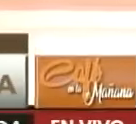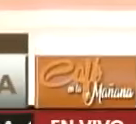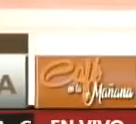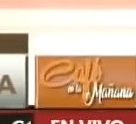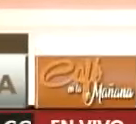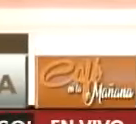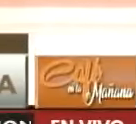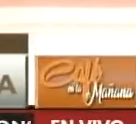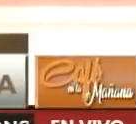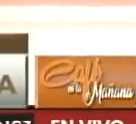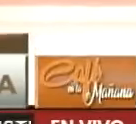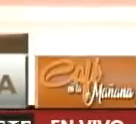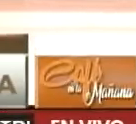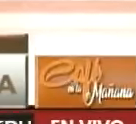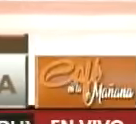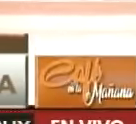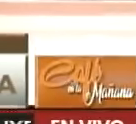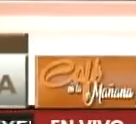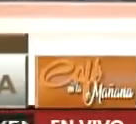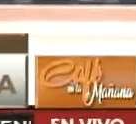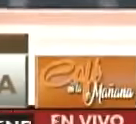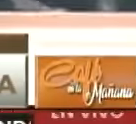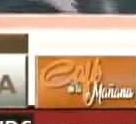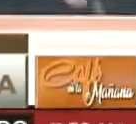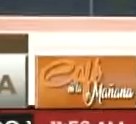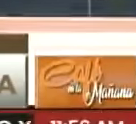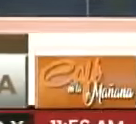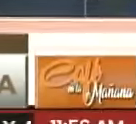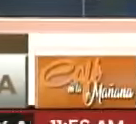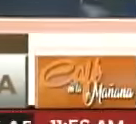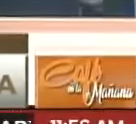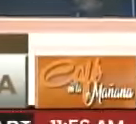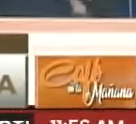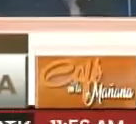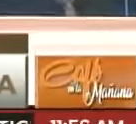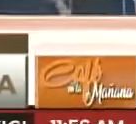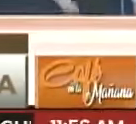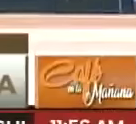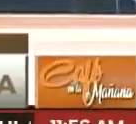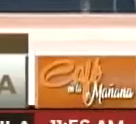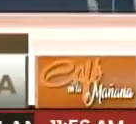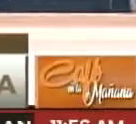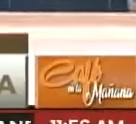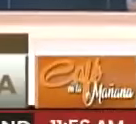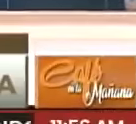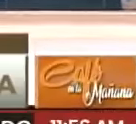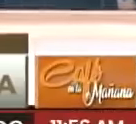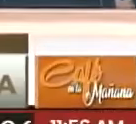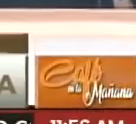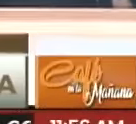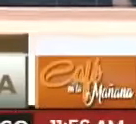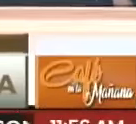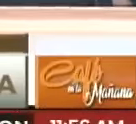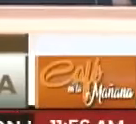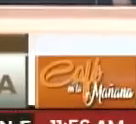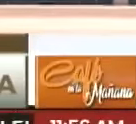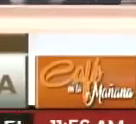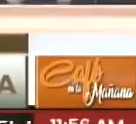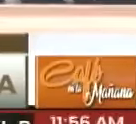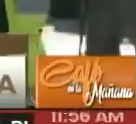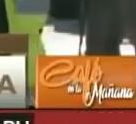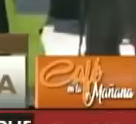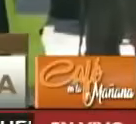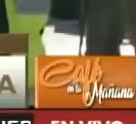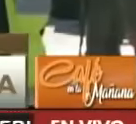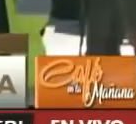La intervención del defensor del pueblo, Alfredo Ruiz, recordó que el único requisito para participar en el referéndum consultivo es la cédula